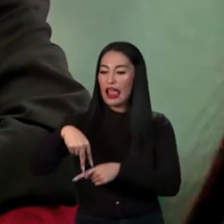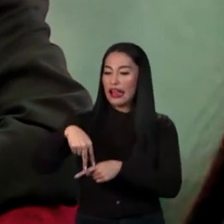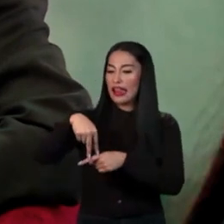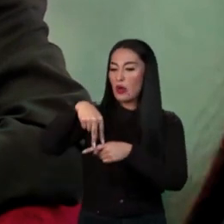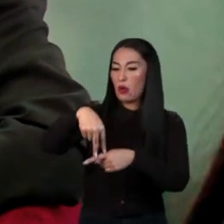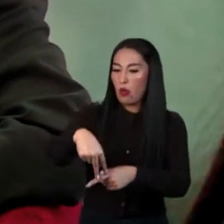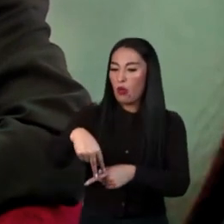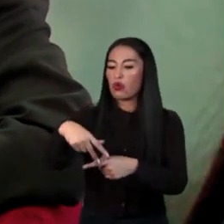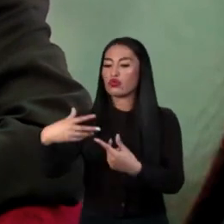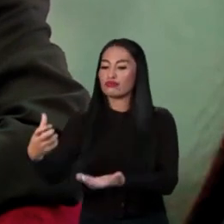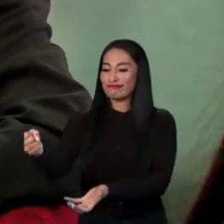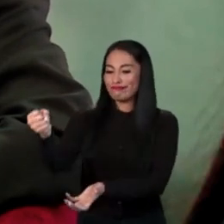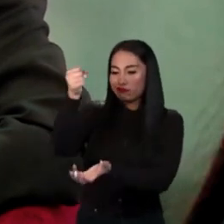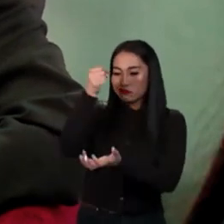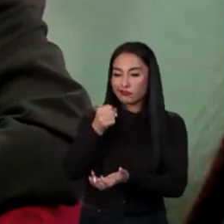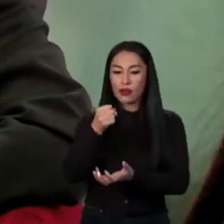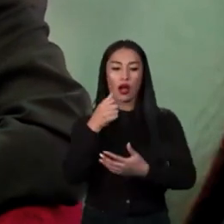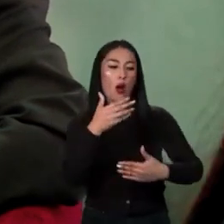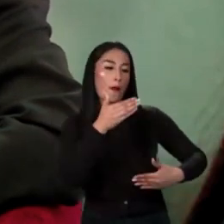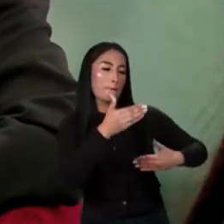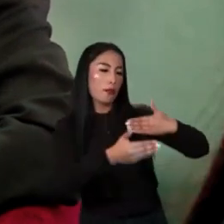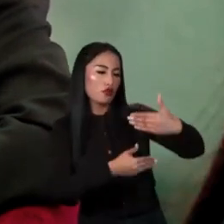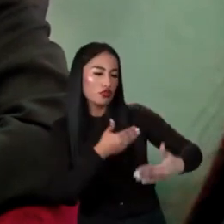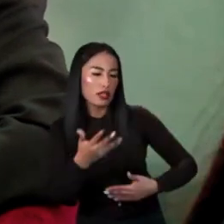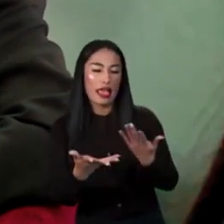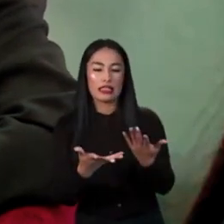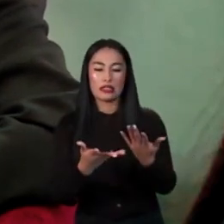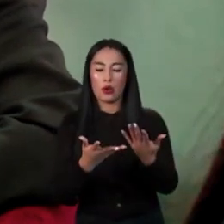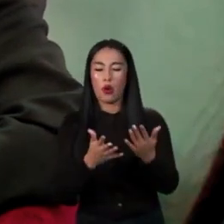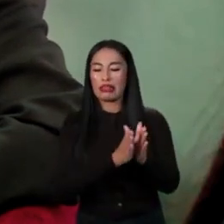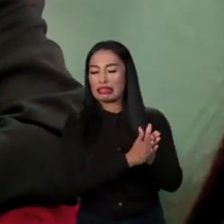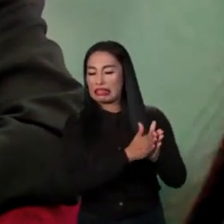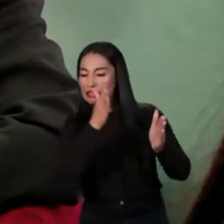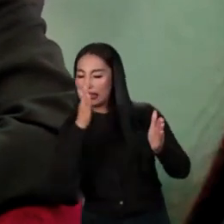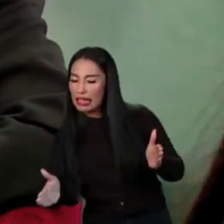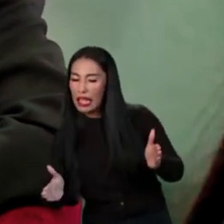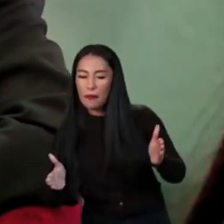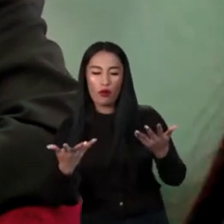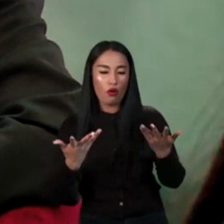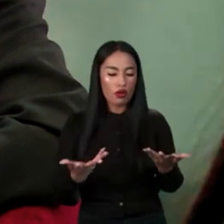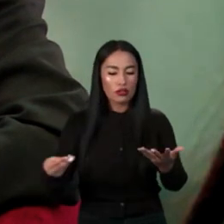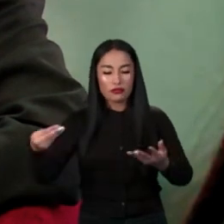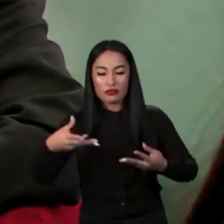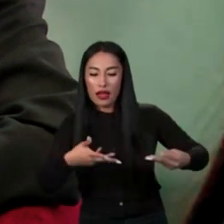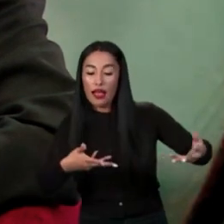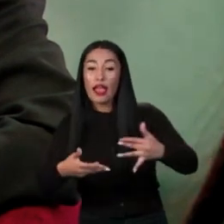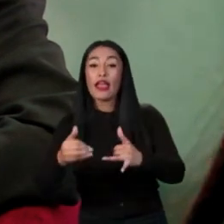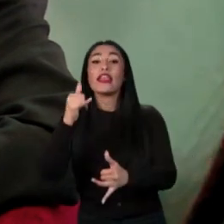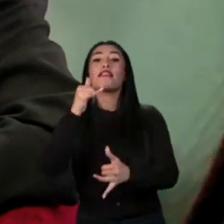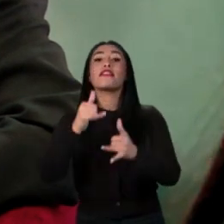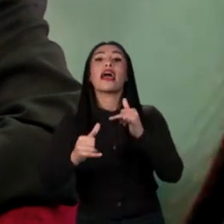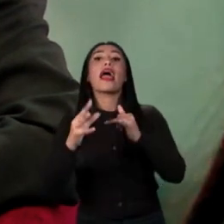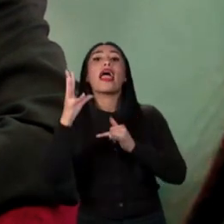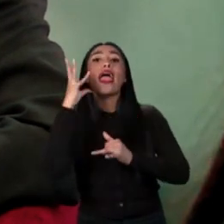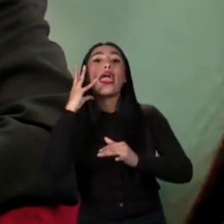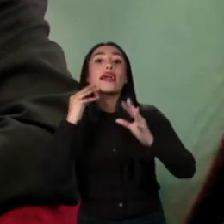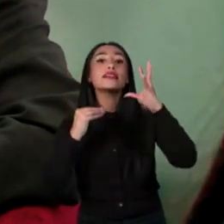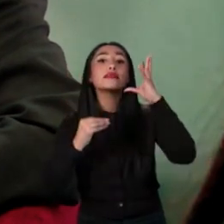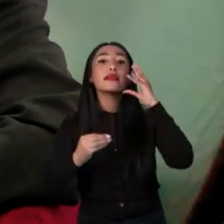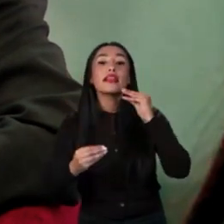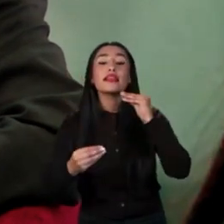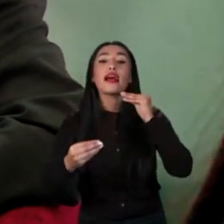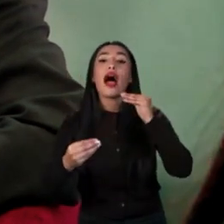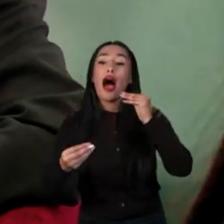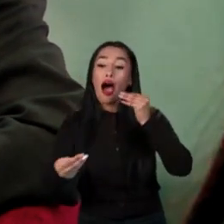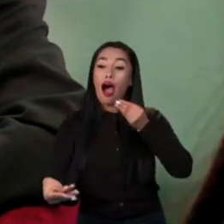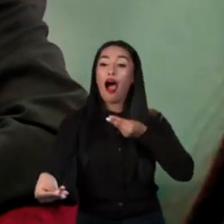estructuras, procesos, métrica, y finalmente a través del intercambio de experiencias ha generado la oportunidad